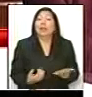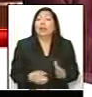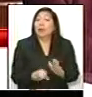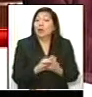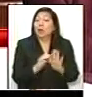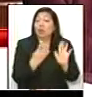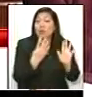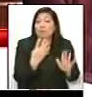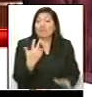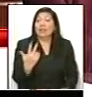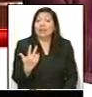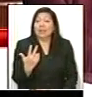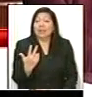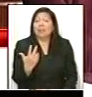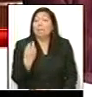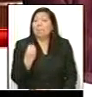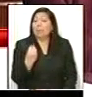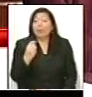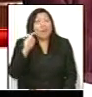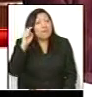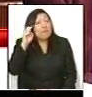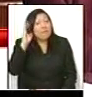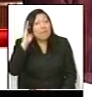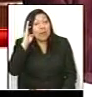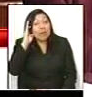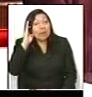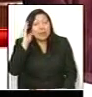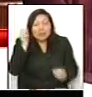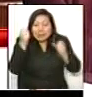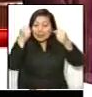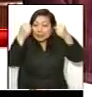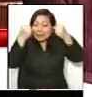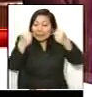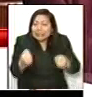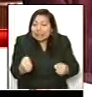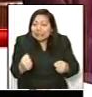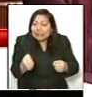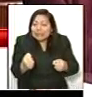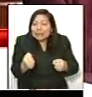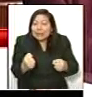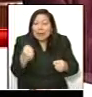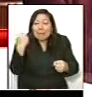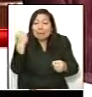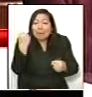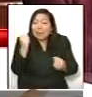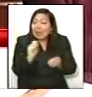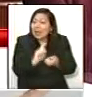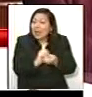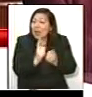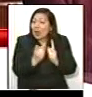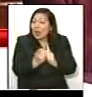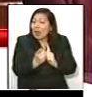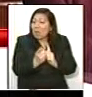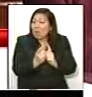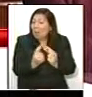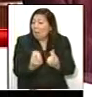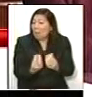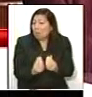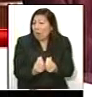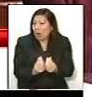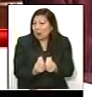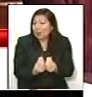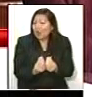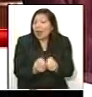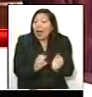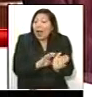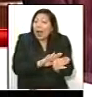del 93? Porque Fujimori quería entornillarse en el poder. Los cambios fueron muy pocos,